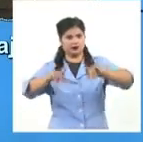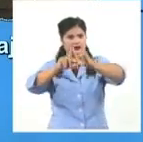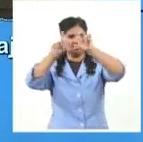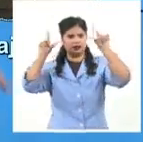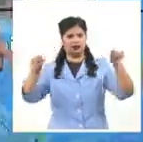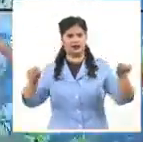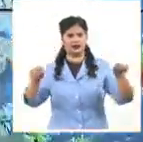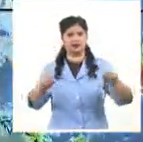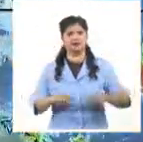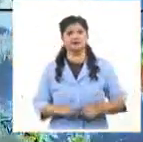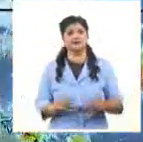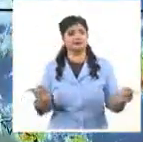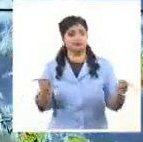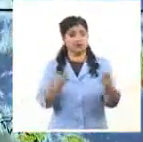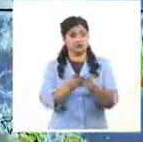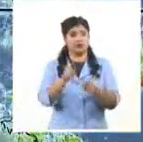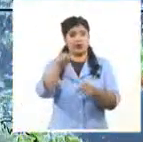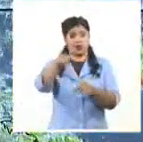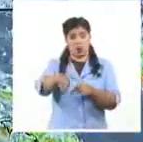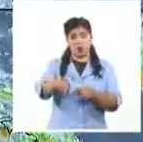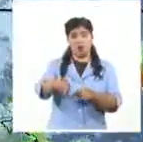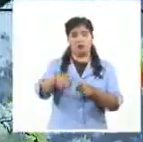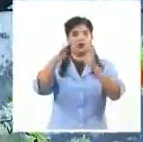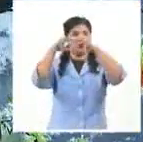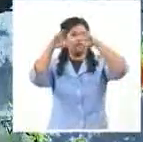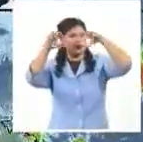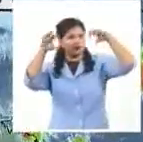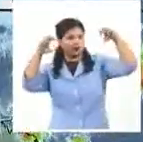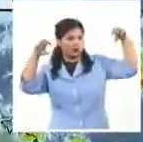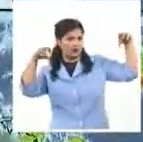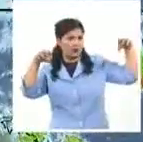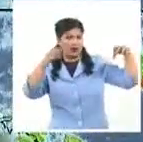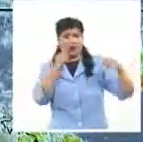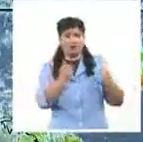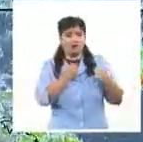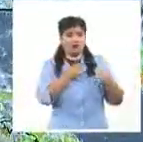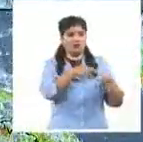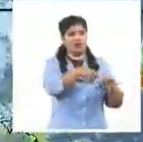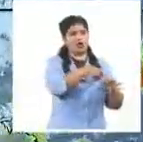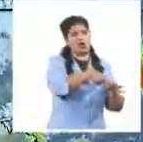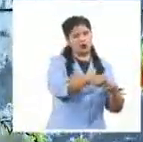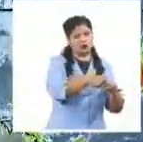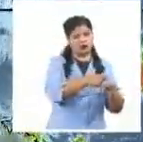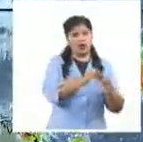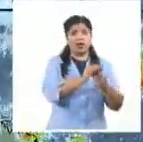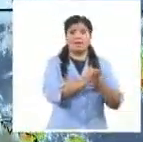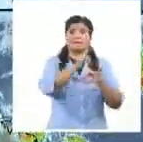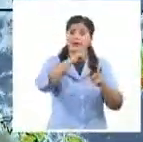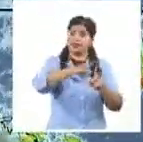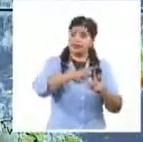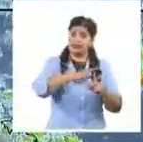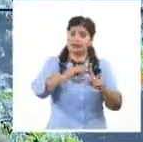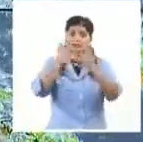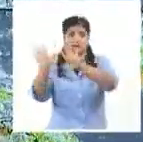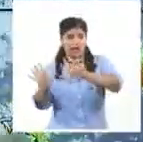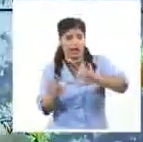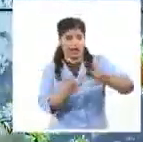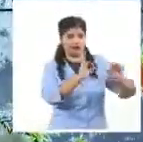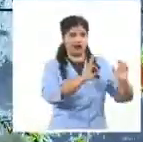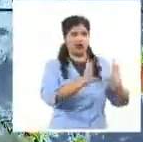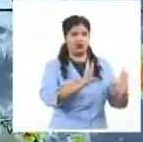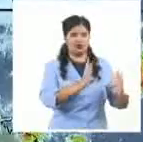de los litorales. En resumen, mis amigos, poco cambio. La mayor parte de la lluvia desde la Isla de la Juventud, Matanzas, y hacia el oriente del país.